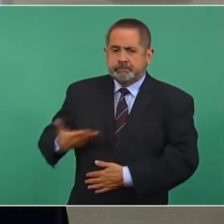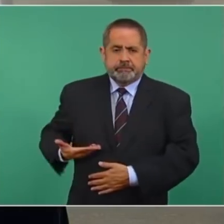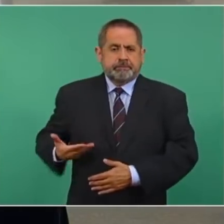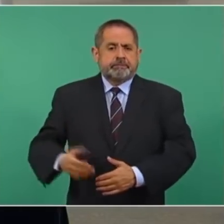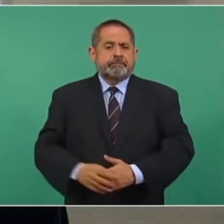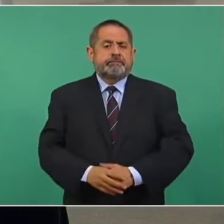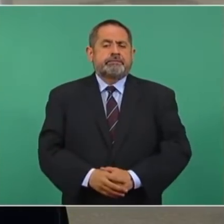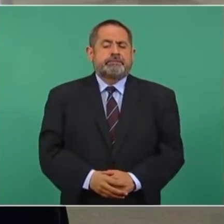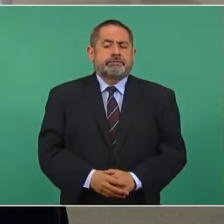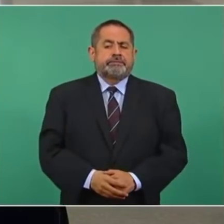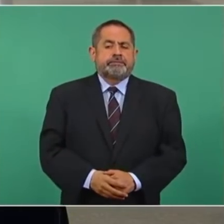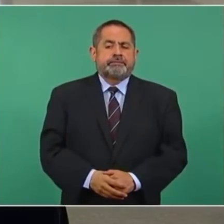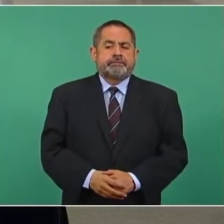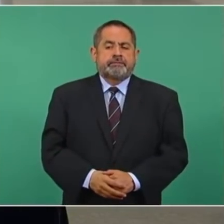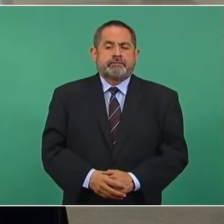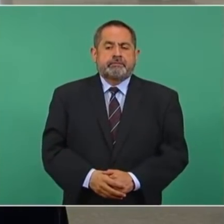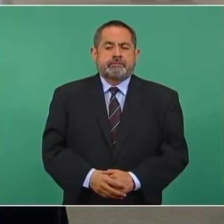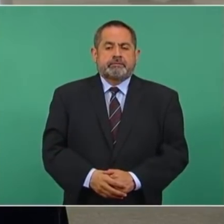Gracias.